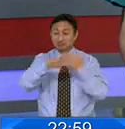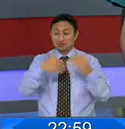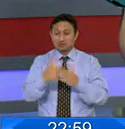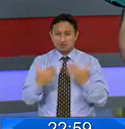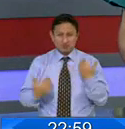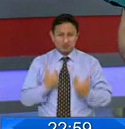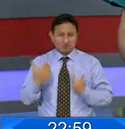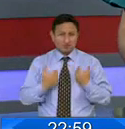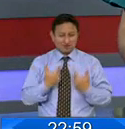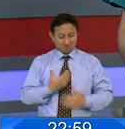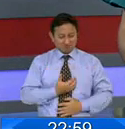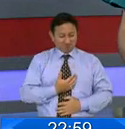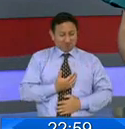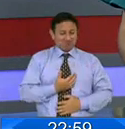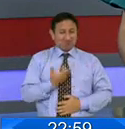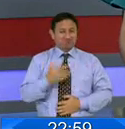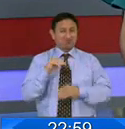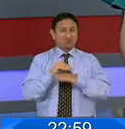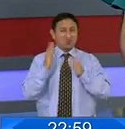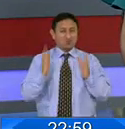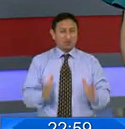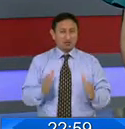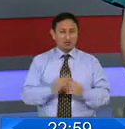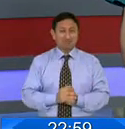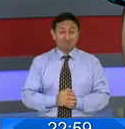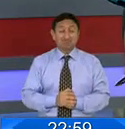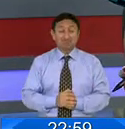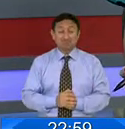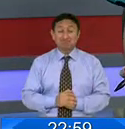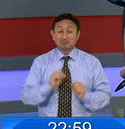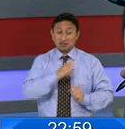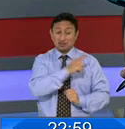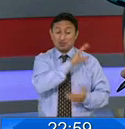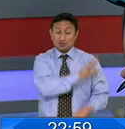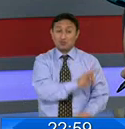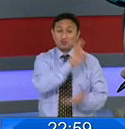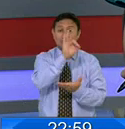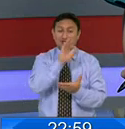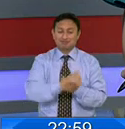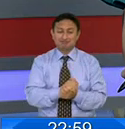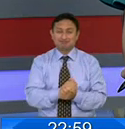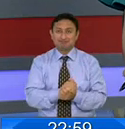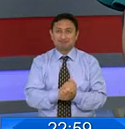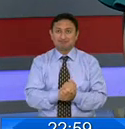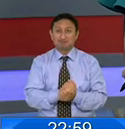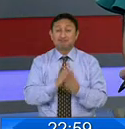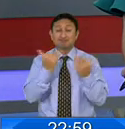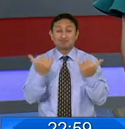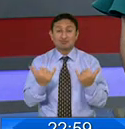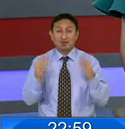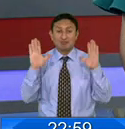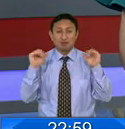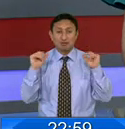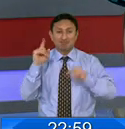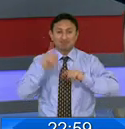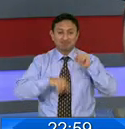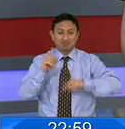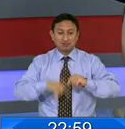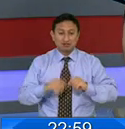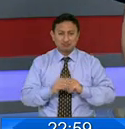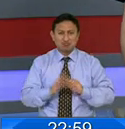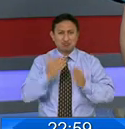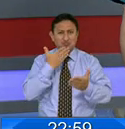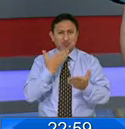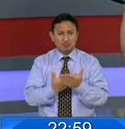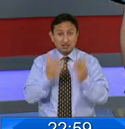y sentirnos orgullosos de ser ecuatorianos porque nos representa Richard Carapaz. Con esto nos despedimos, amigos.